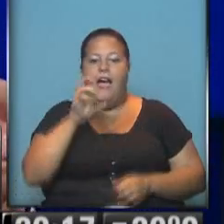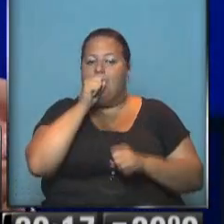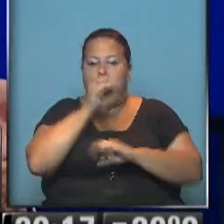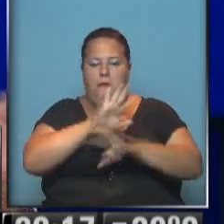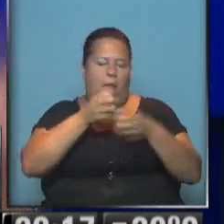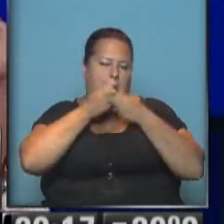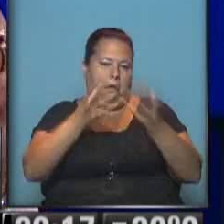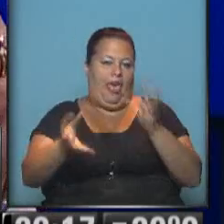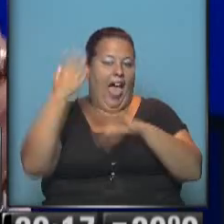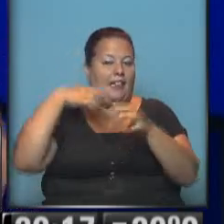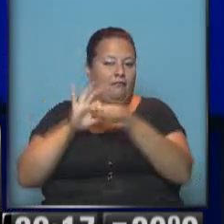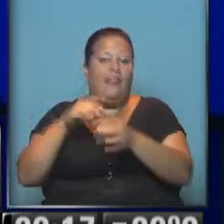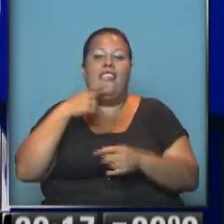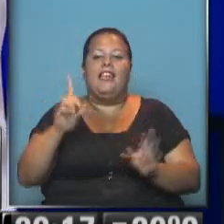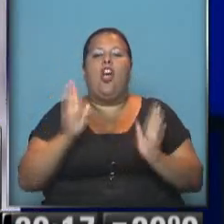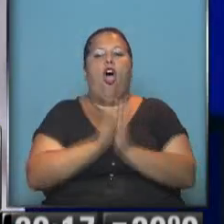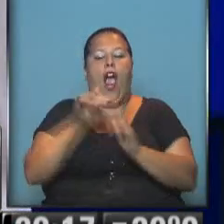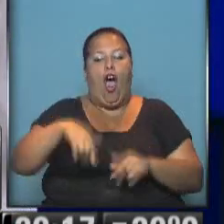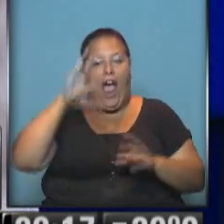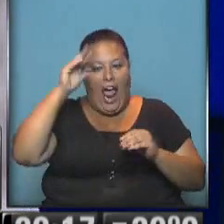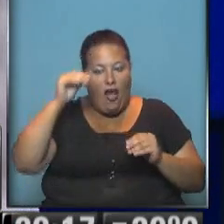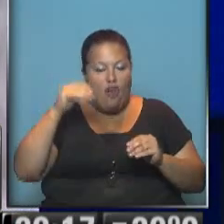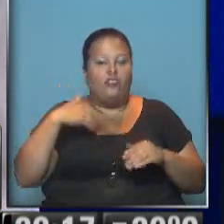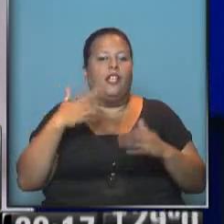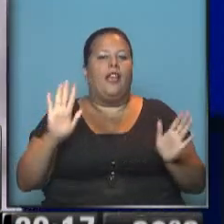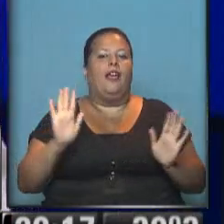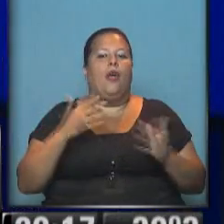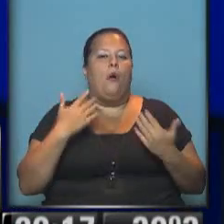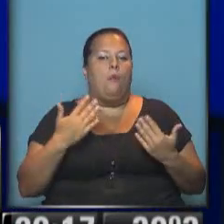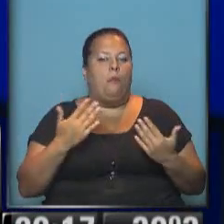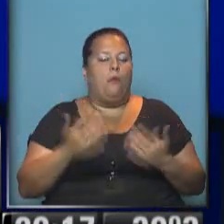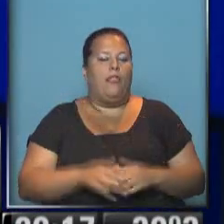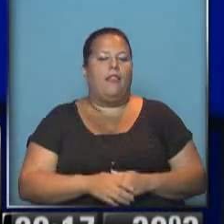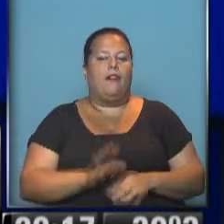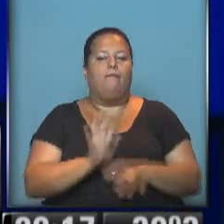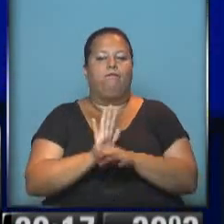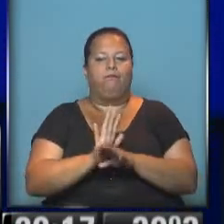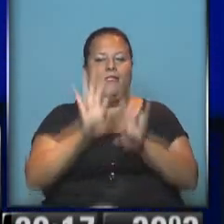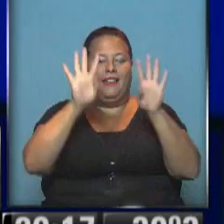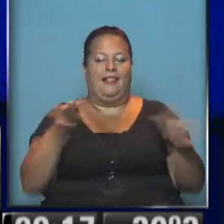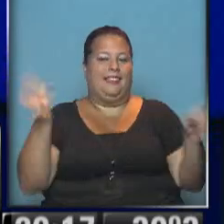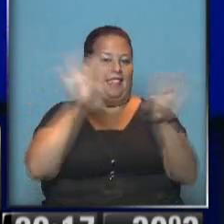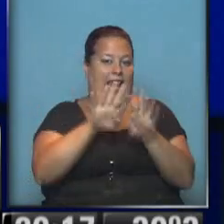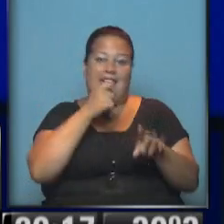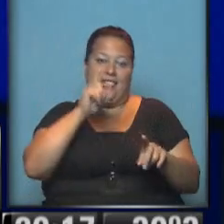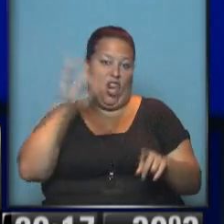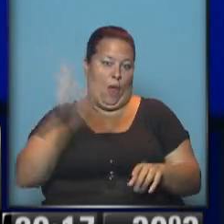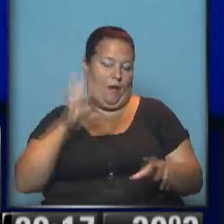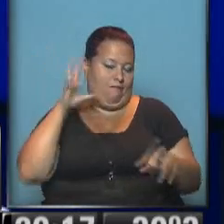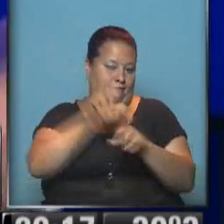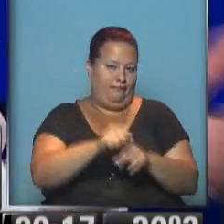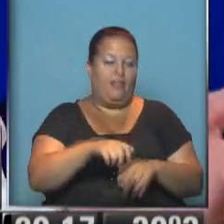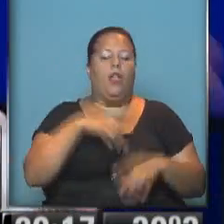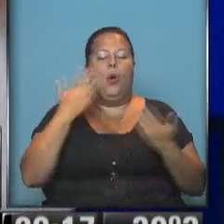de silencio. Él dijo ese día, espero que esta noche me cierren la reja de la celda. De la celda, claro. Y